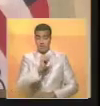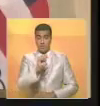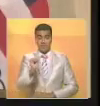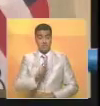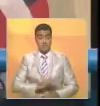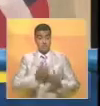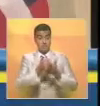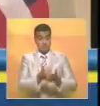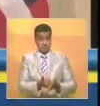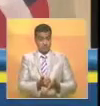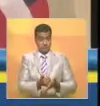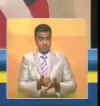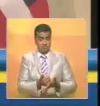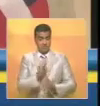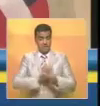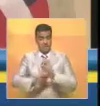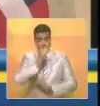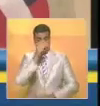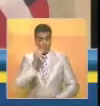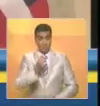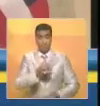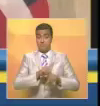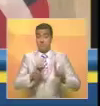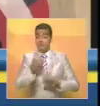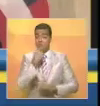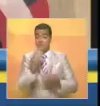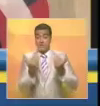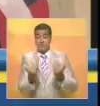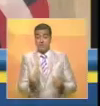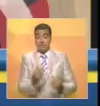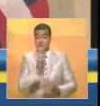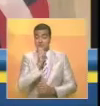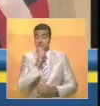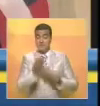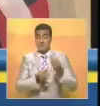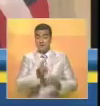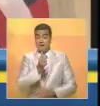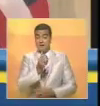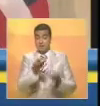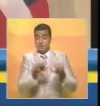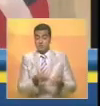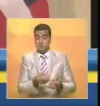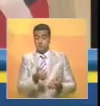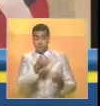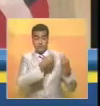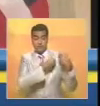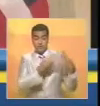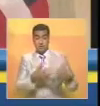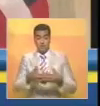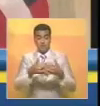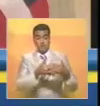a ponte está colaborando con la agencia antidrogas sin embargo señaló que por ahora es difícil ofrecer más detalles la alta funcionaria